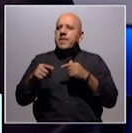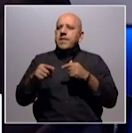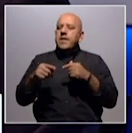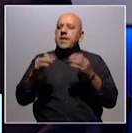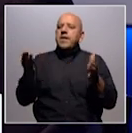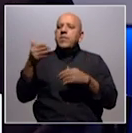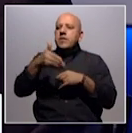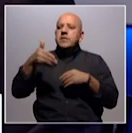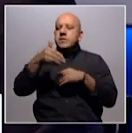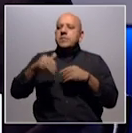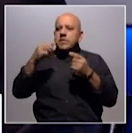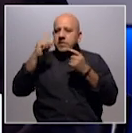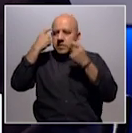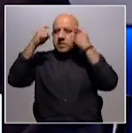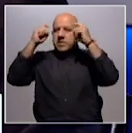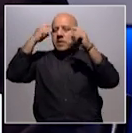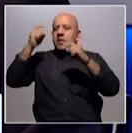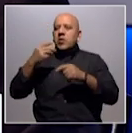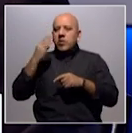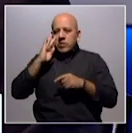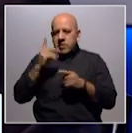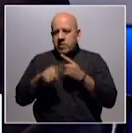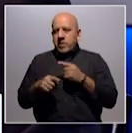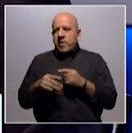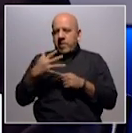a participar en la creación del conocimiento